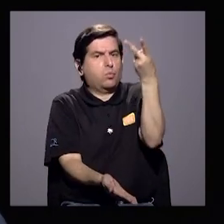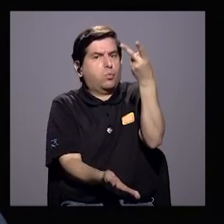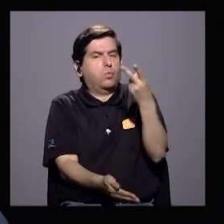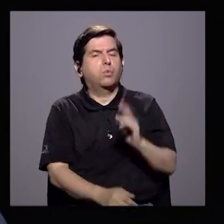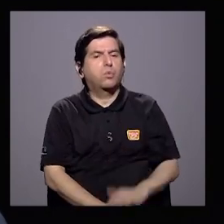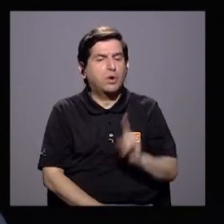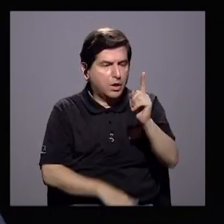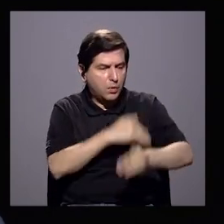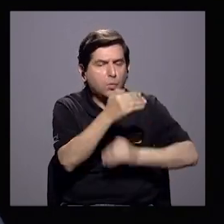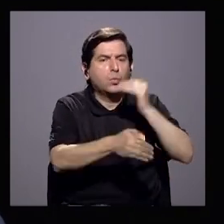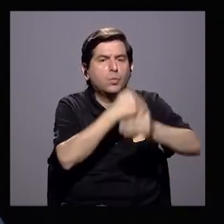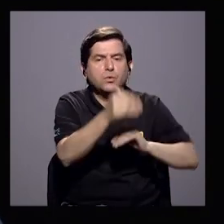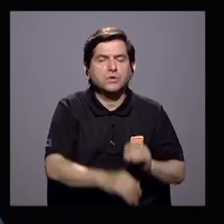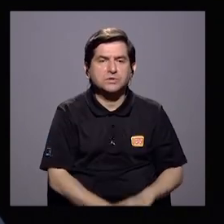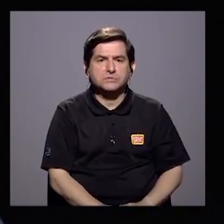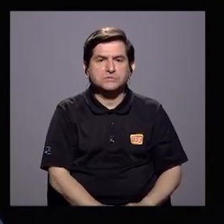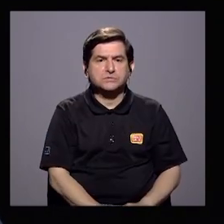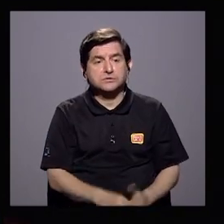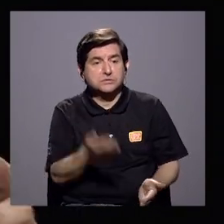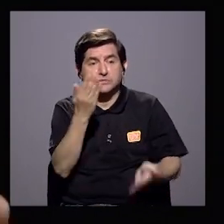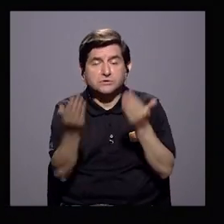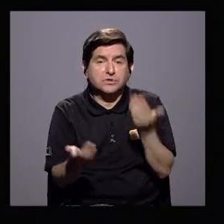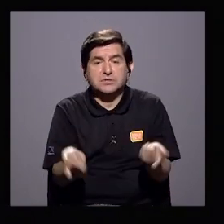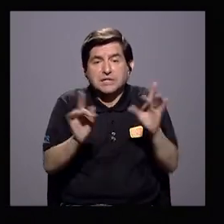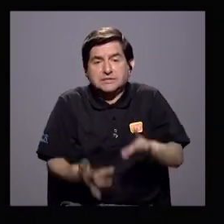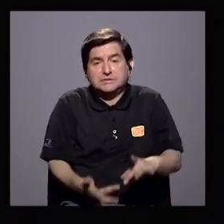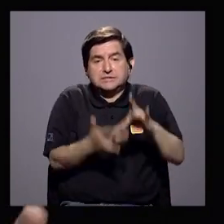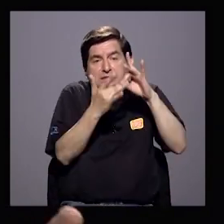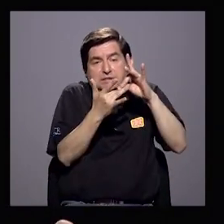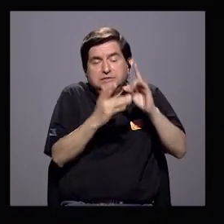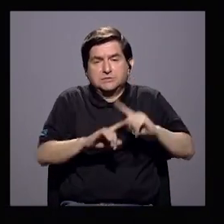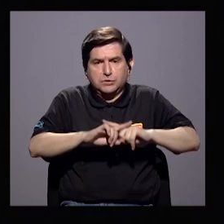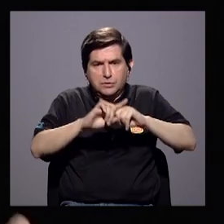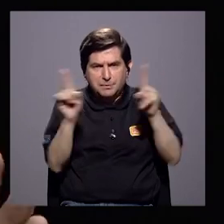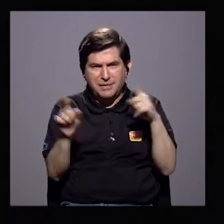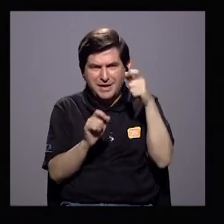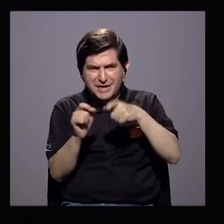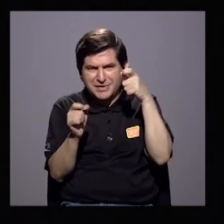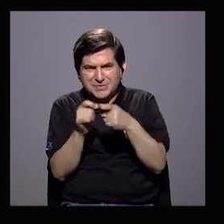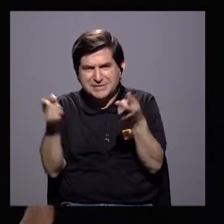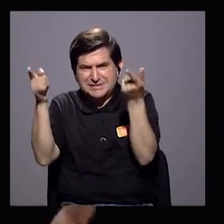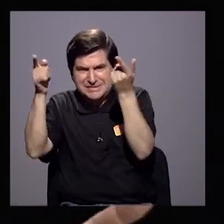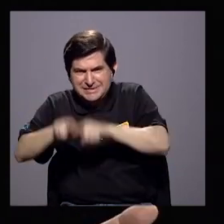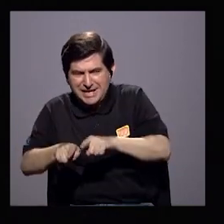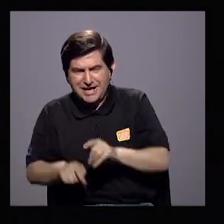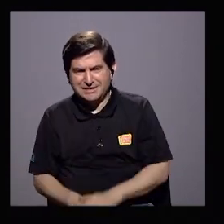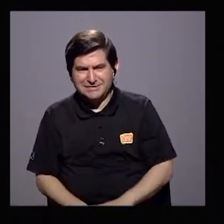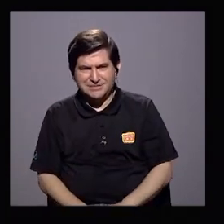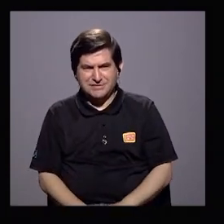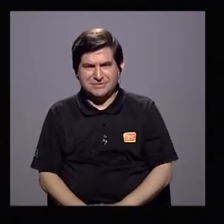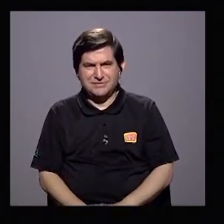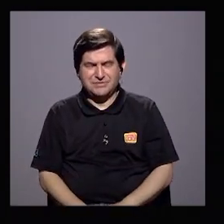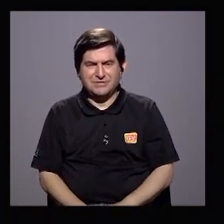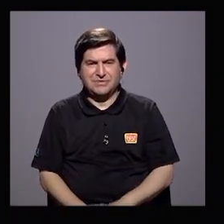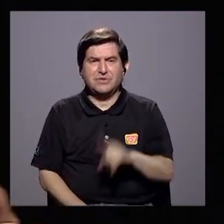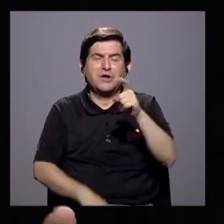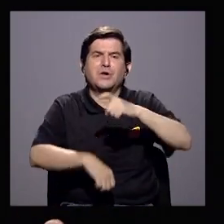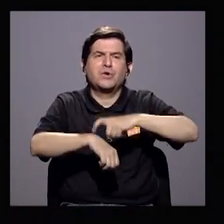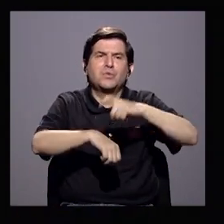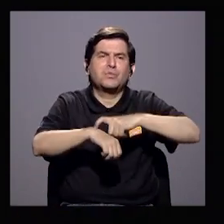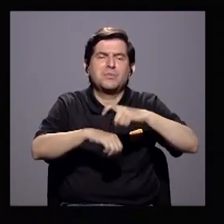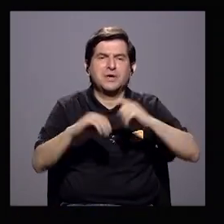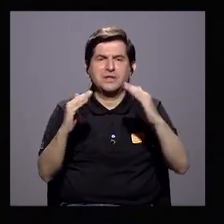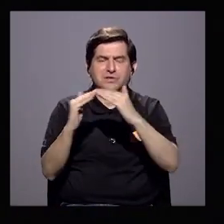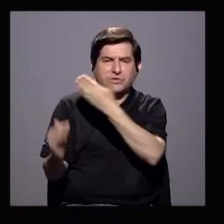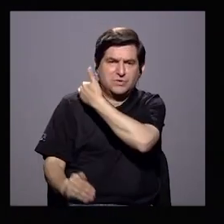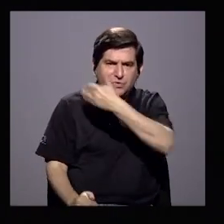valiosa en determinados procesos y va por la vida tal vez de la acepción pero en el caso específico de la repartición que en algún